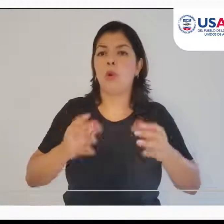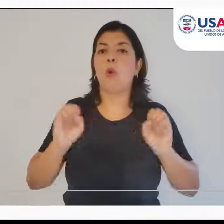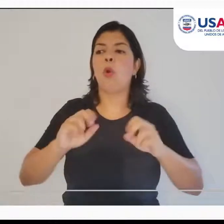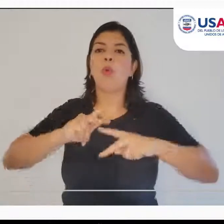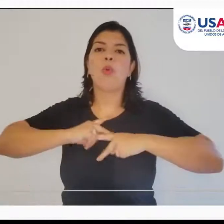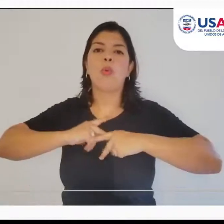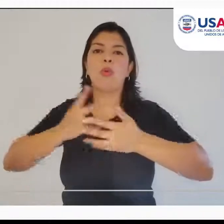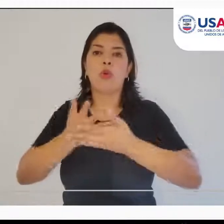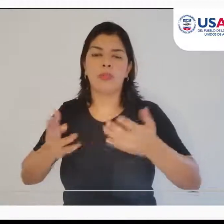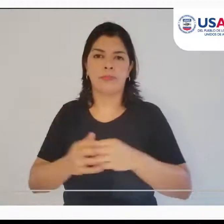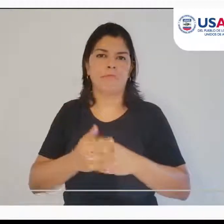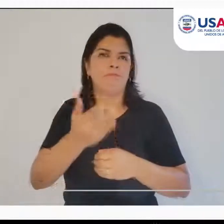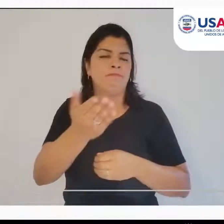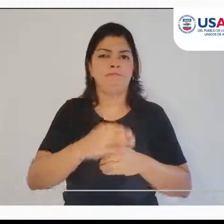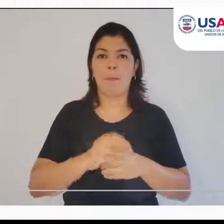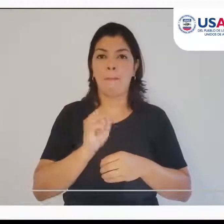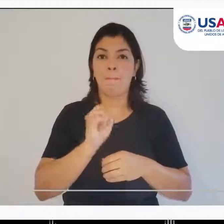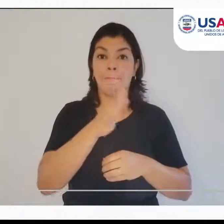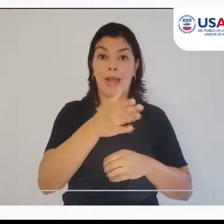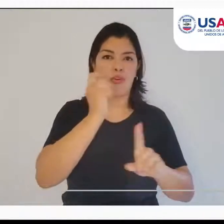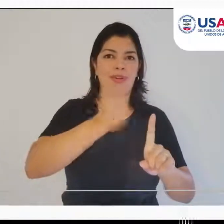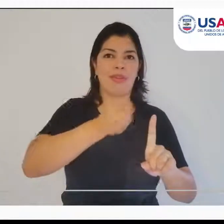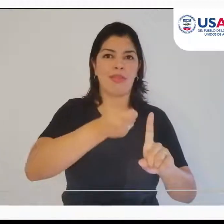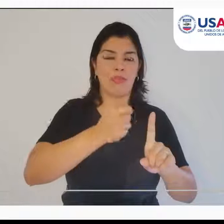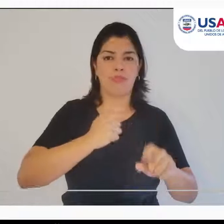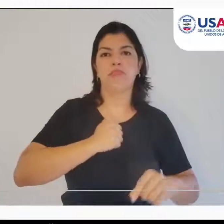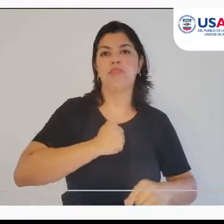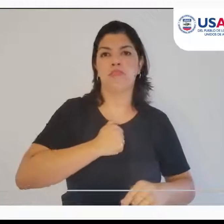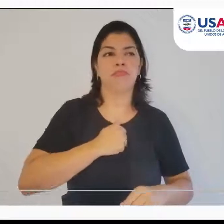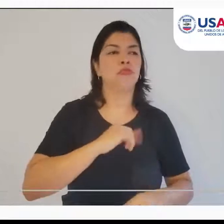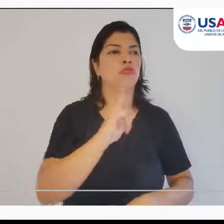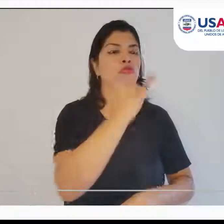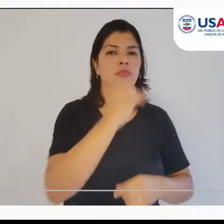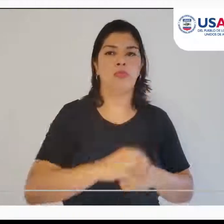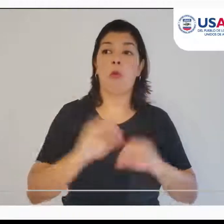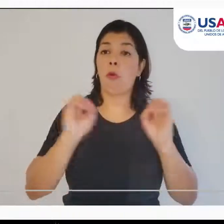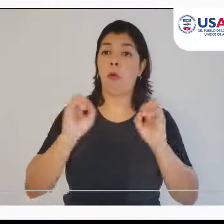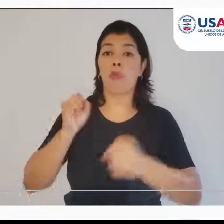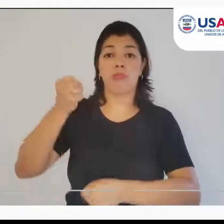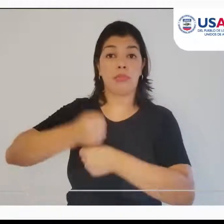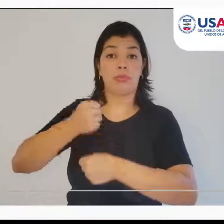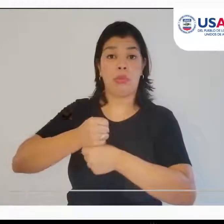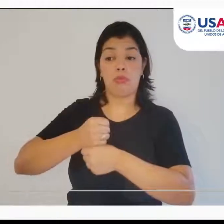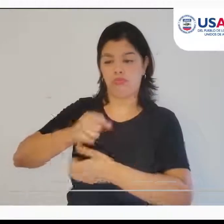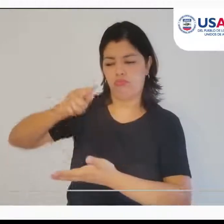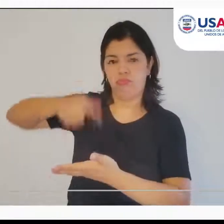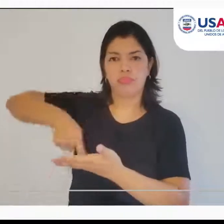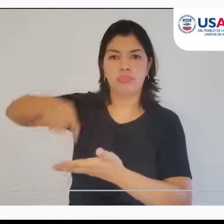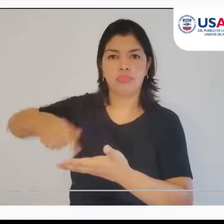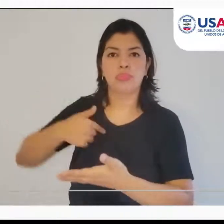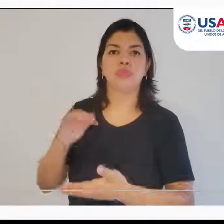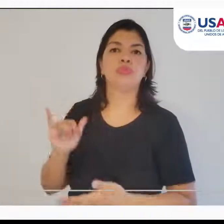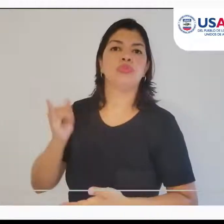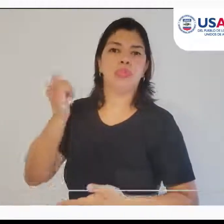patrimonial. Sí, desde abrir cuentas de créditos o tener vida bancaria hasta poder firmar un contrato de trabajo de forma